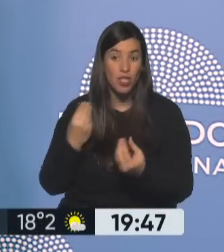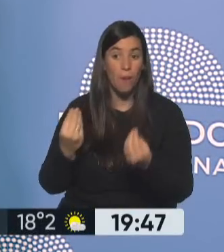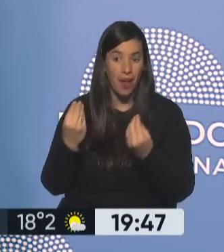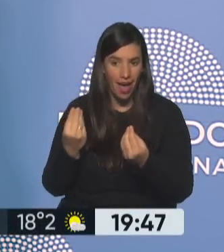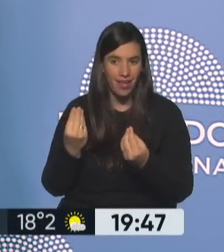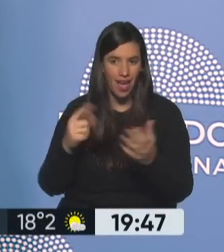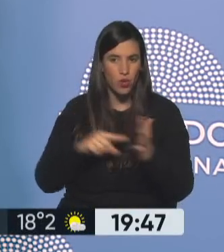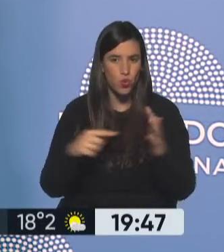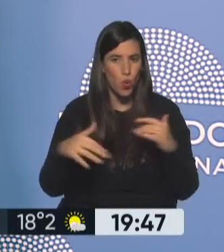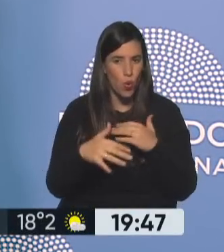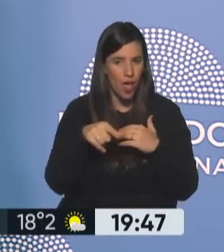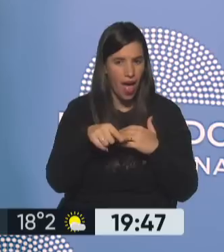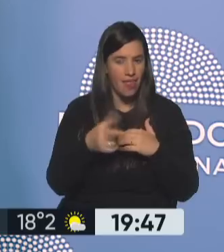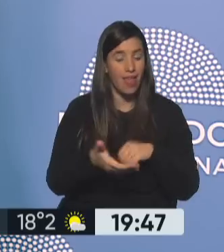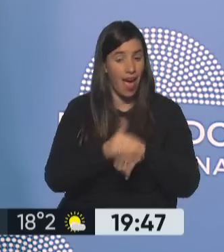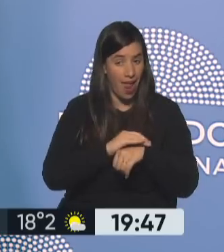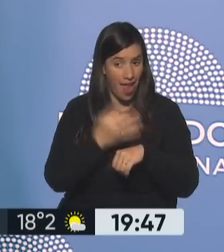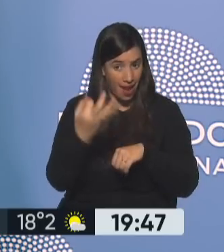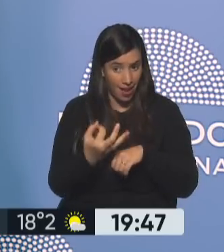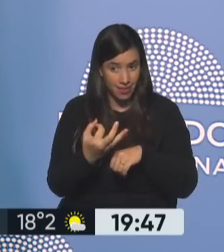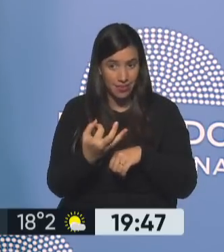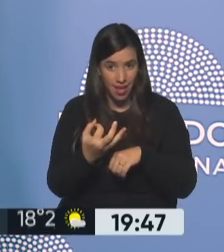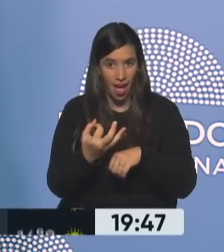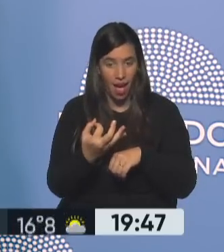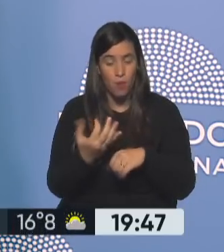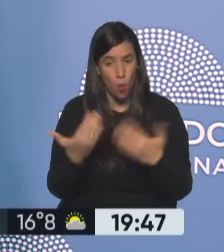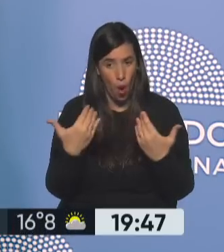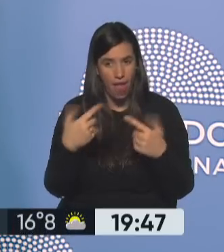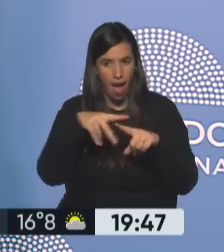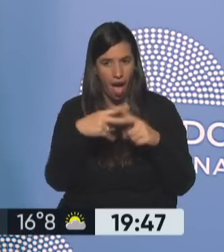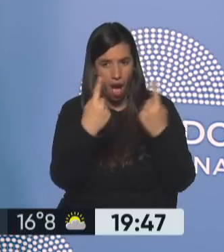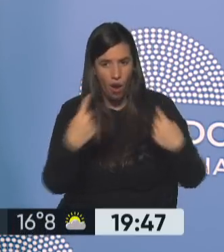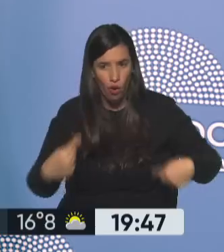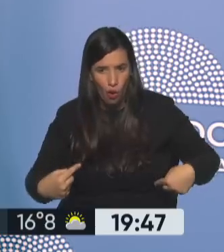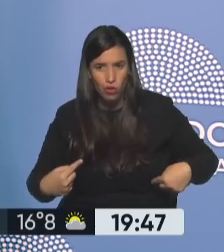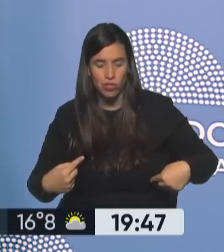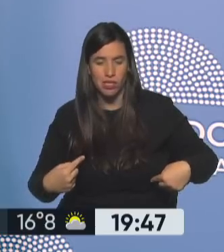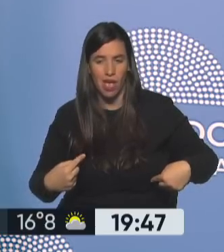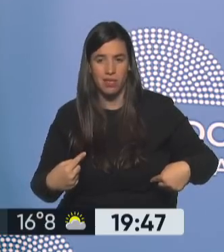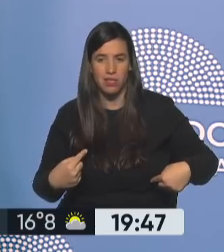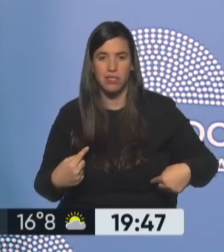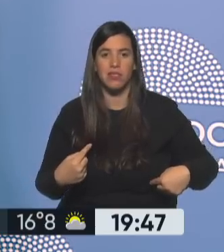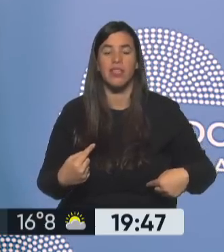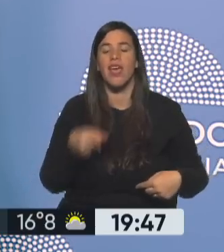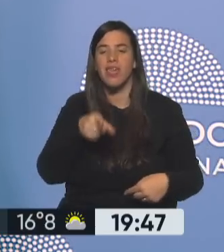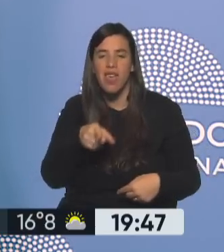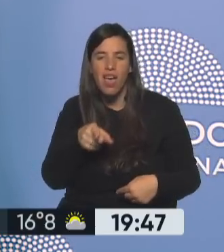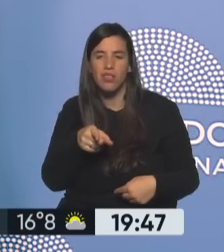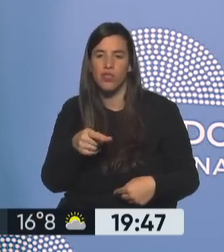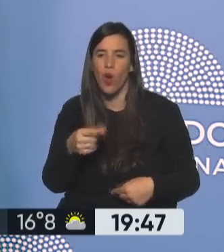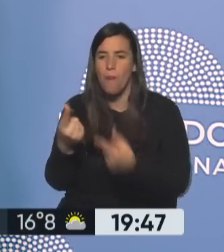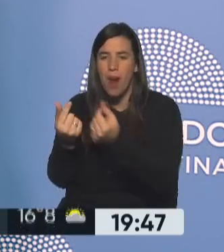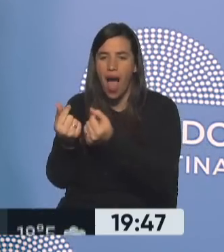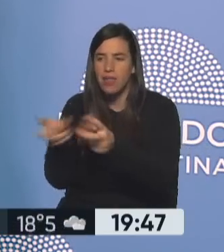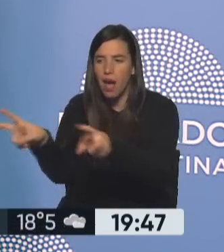Rodríguez Larreta, tuviera recursos, aunque esto significara sacarle plata al 93% de los argentinos para dársela al 7% de los